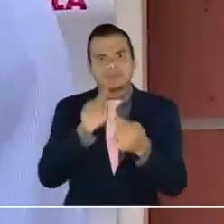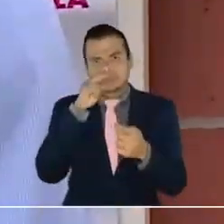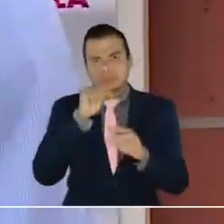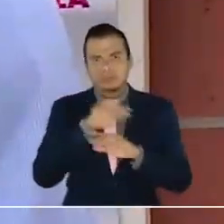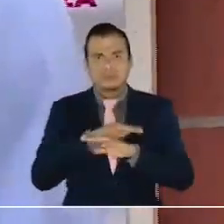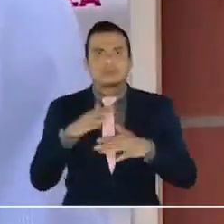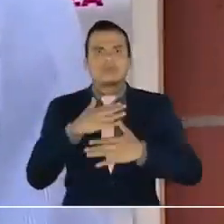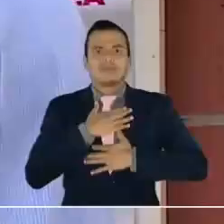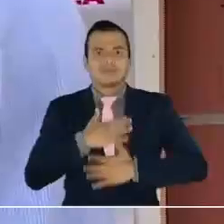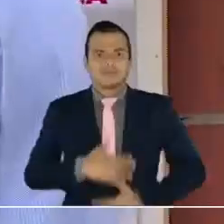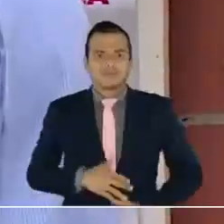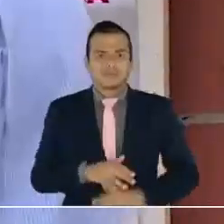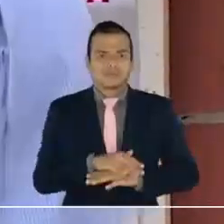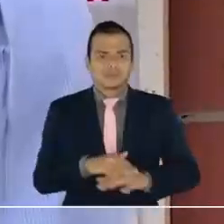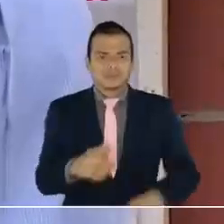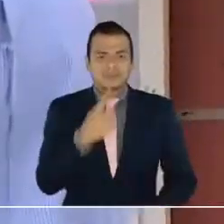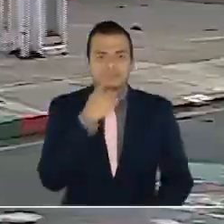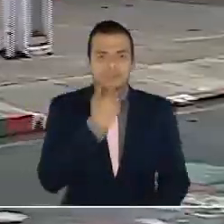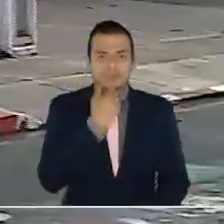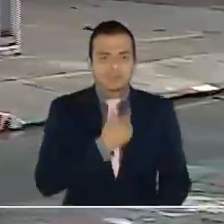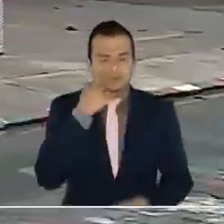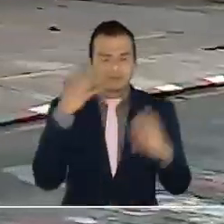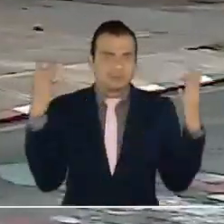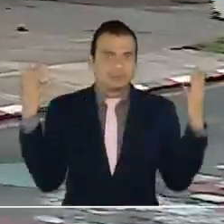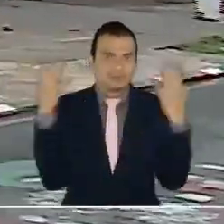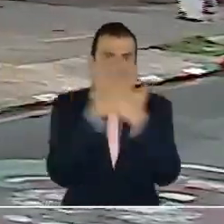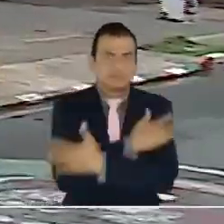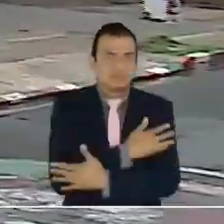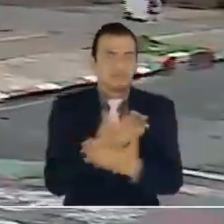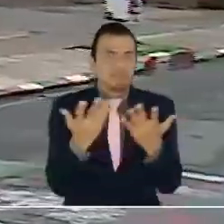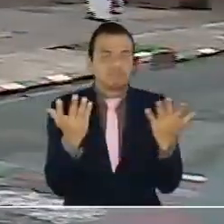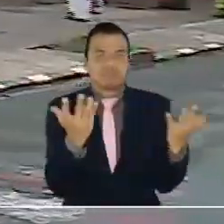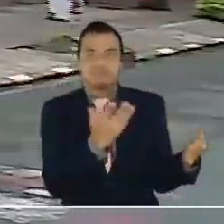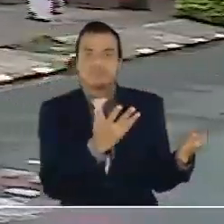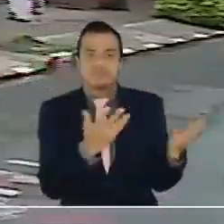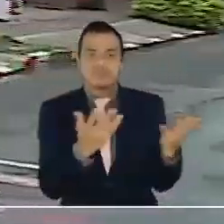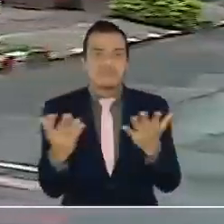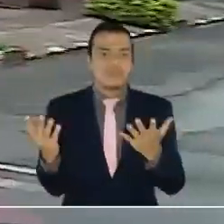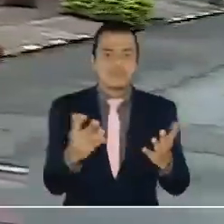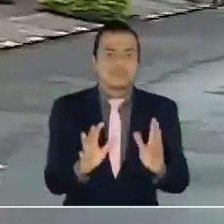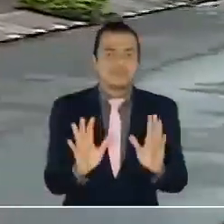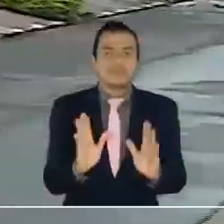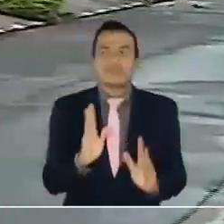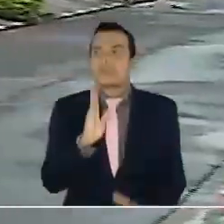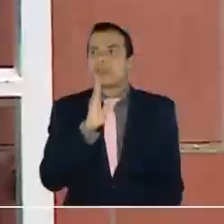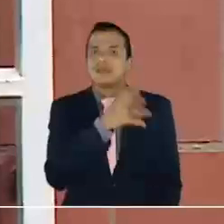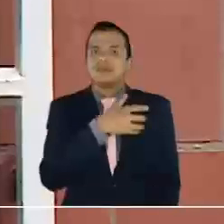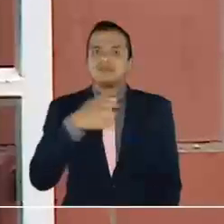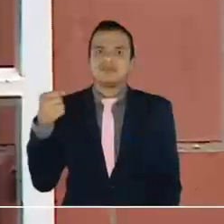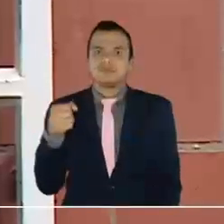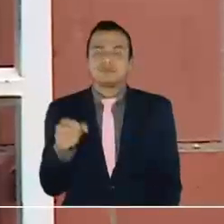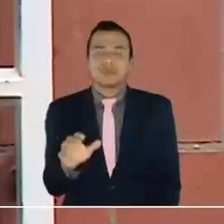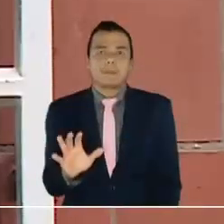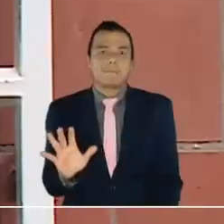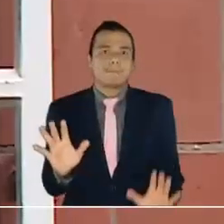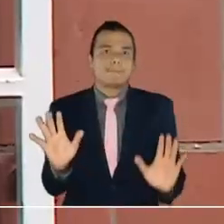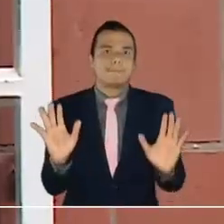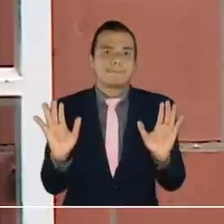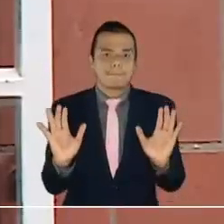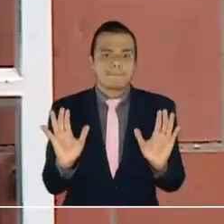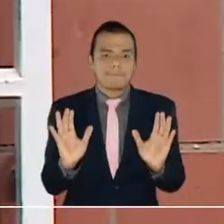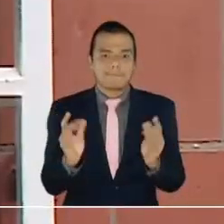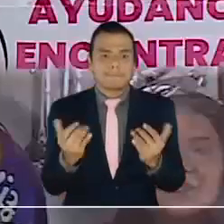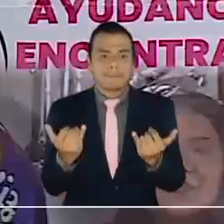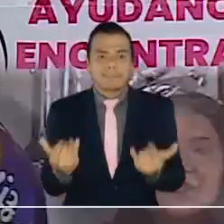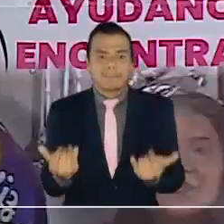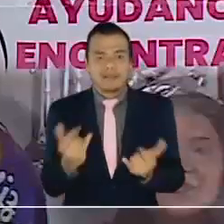drama de desconocer por completo qué pasó con la niña. Ellos nos explican quién puede haberse llevado con rumbo desconocido a Sofía si dicen no tienen